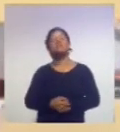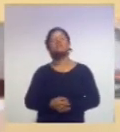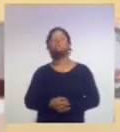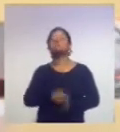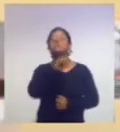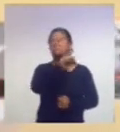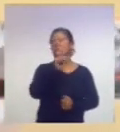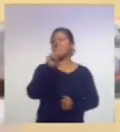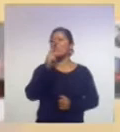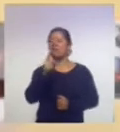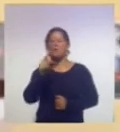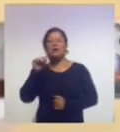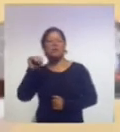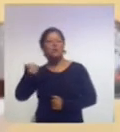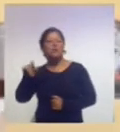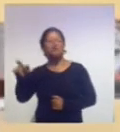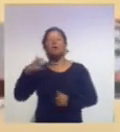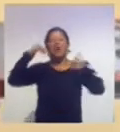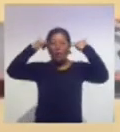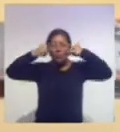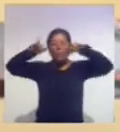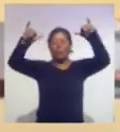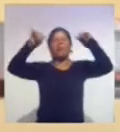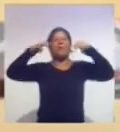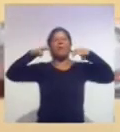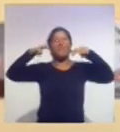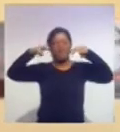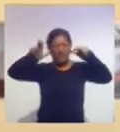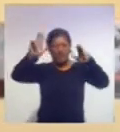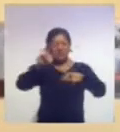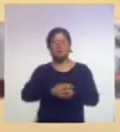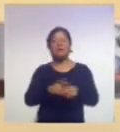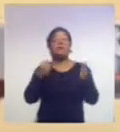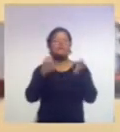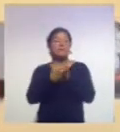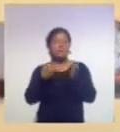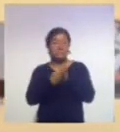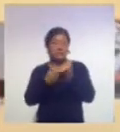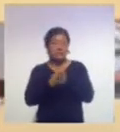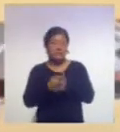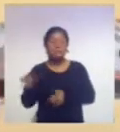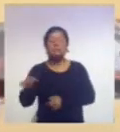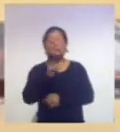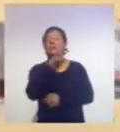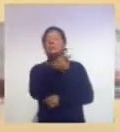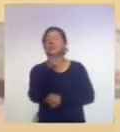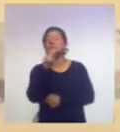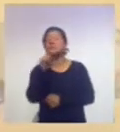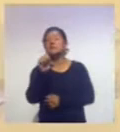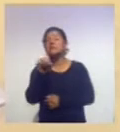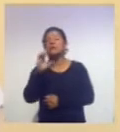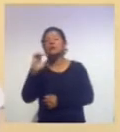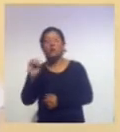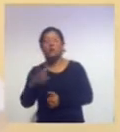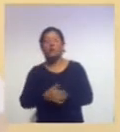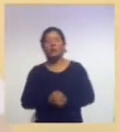es Huamantla, como es Tlaxco, Ixtenco, por ejemplo, aún